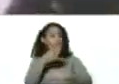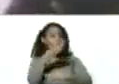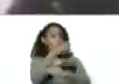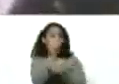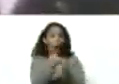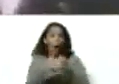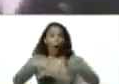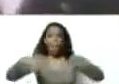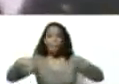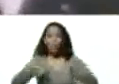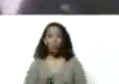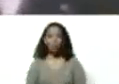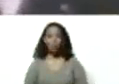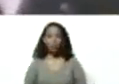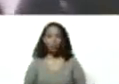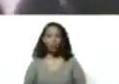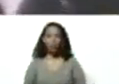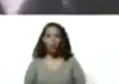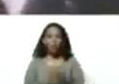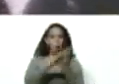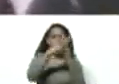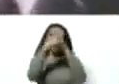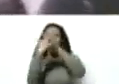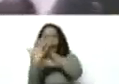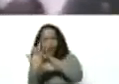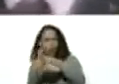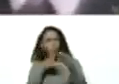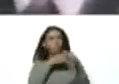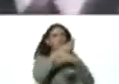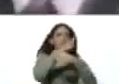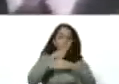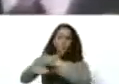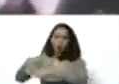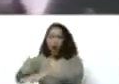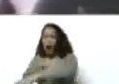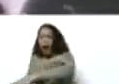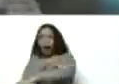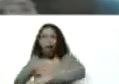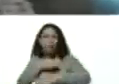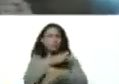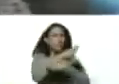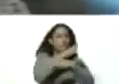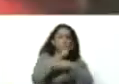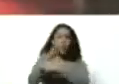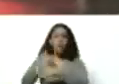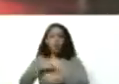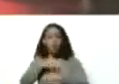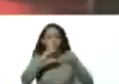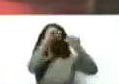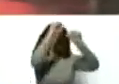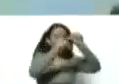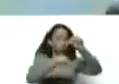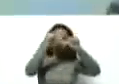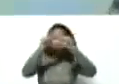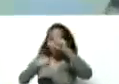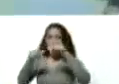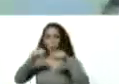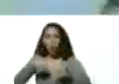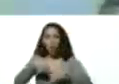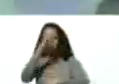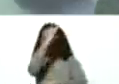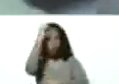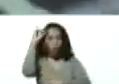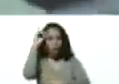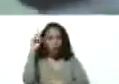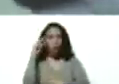campos, por los barrios, por las calles, estábamos revisando ahorita aquí con Diosdado, con